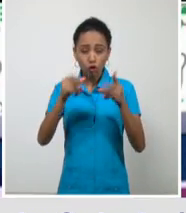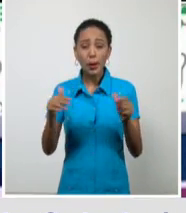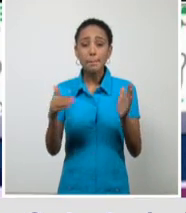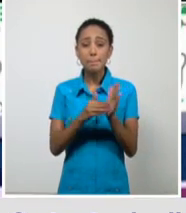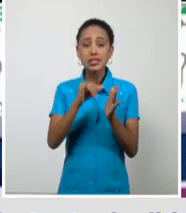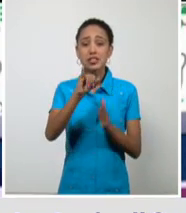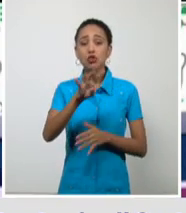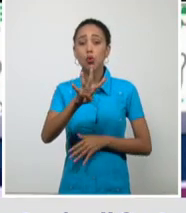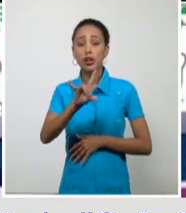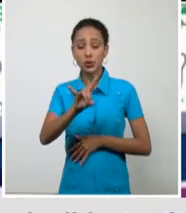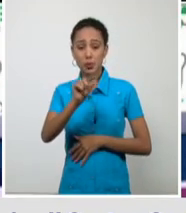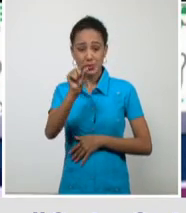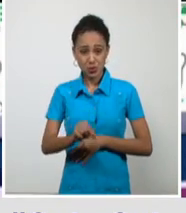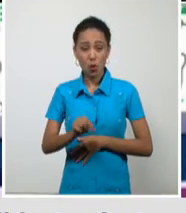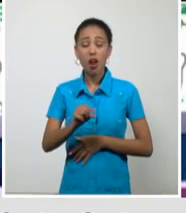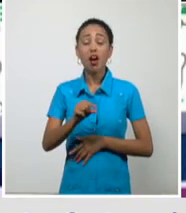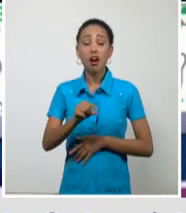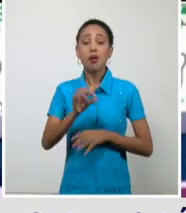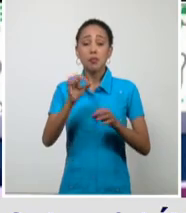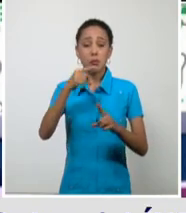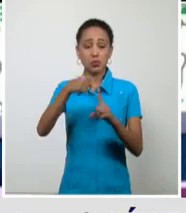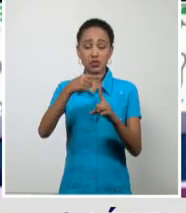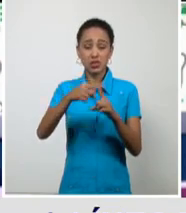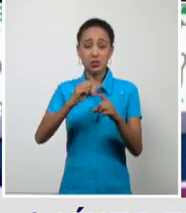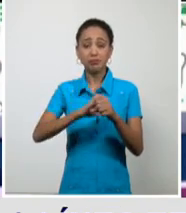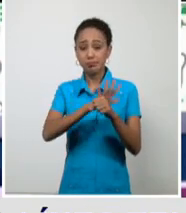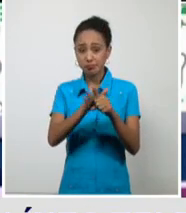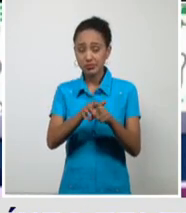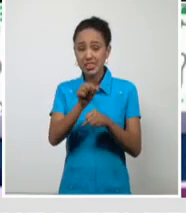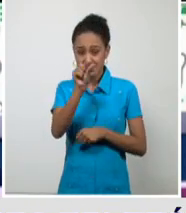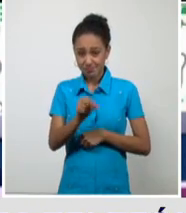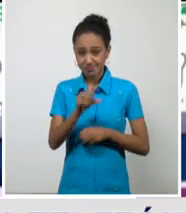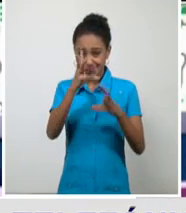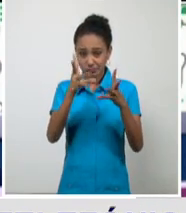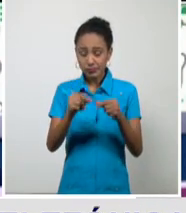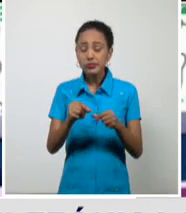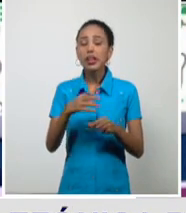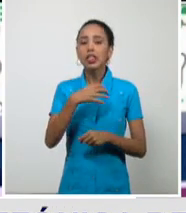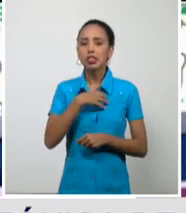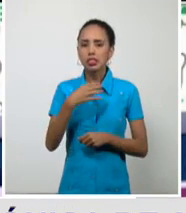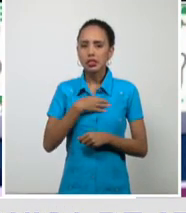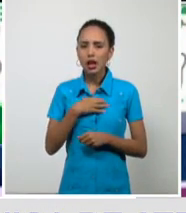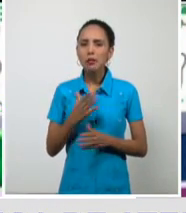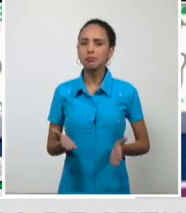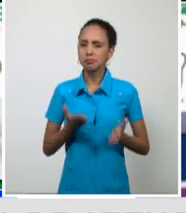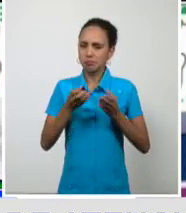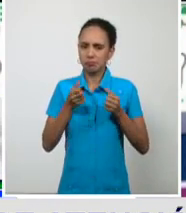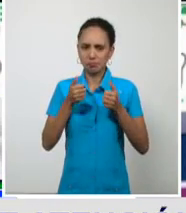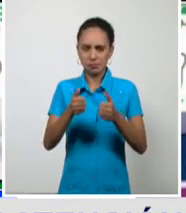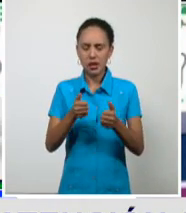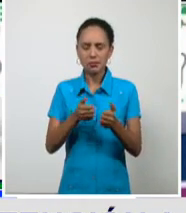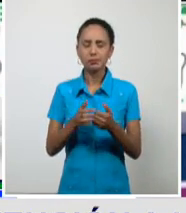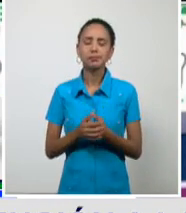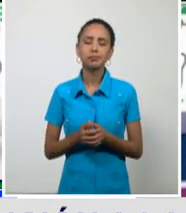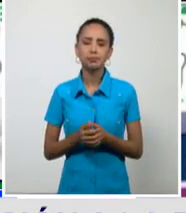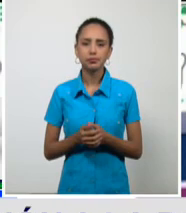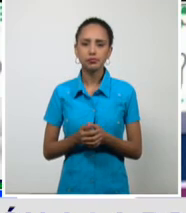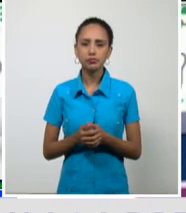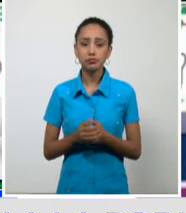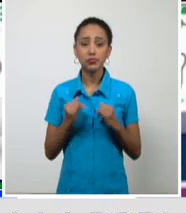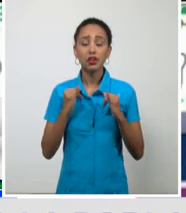1.649 pacientes diagnosticados con la enfermedad presentan una evolución clínica estable. Se